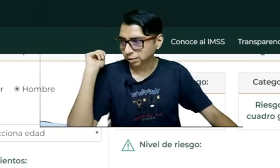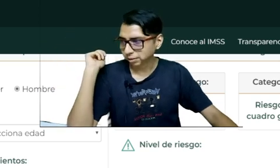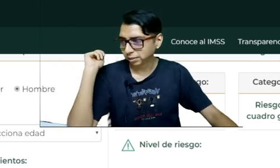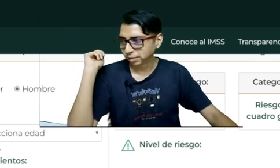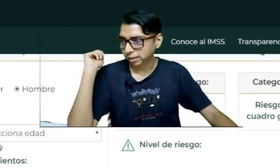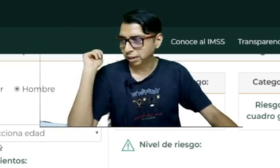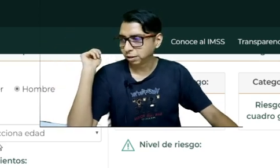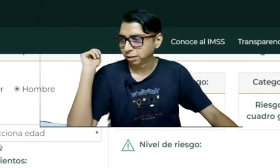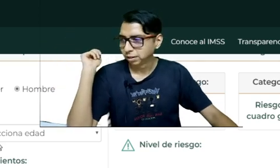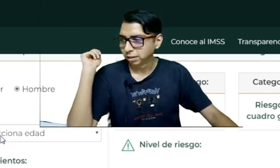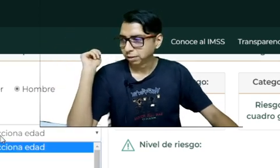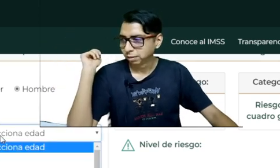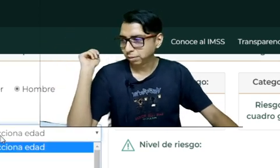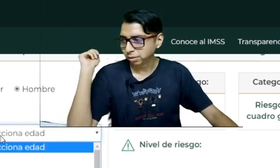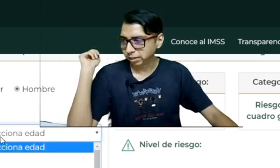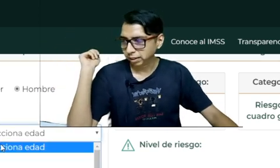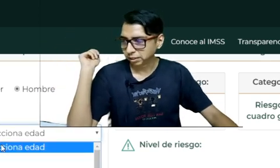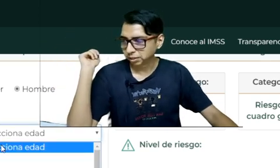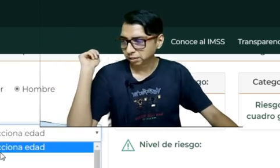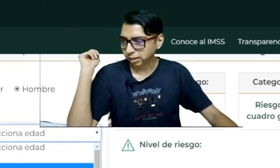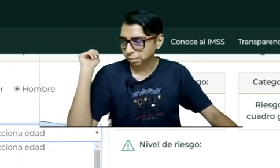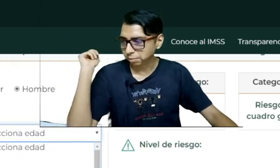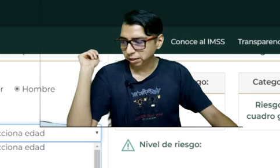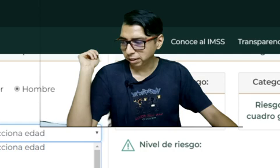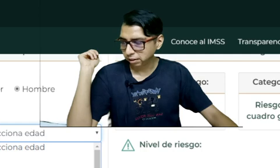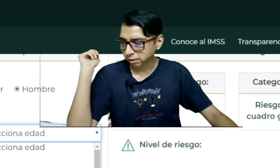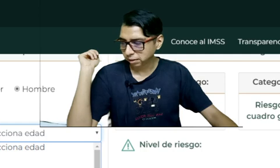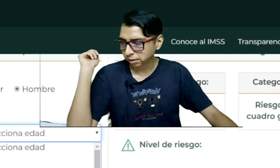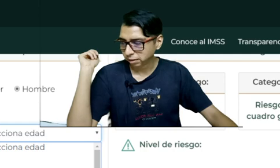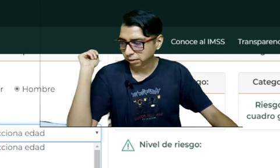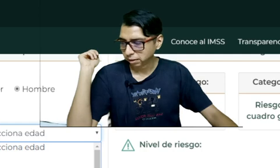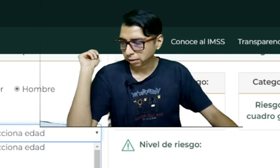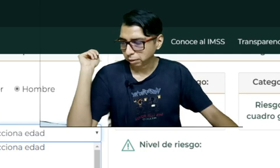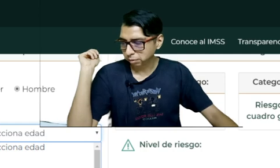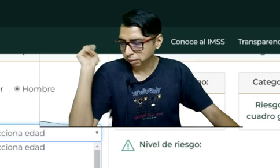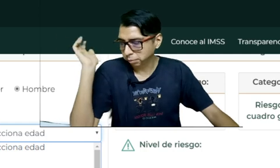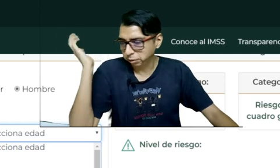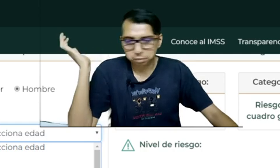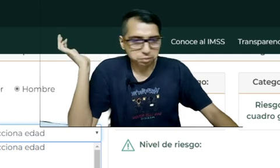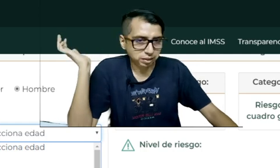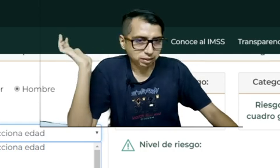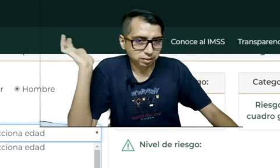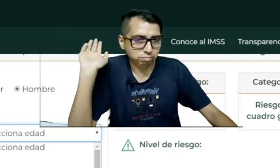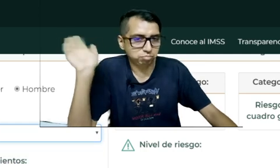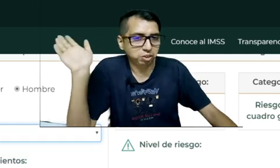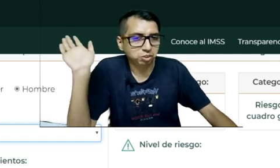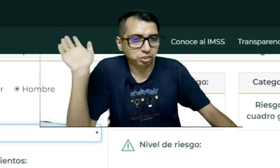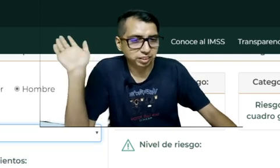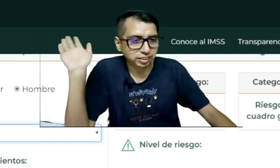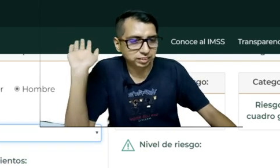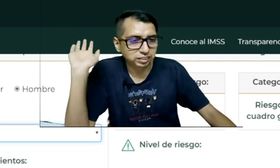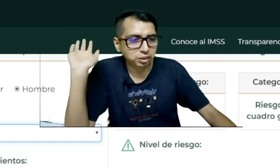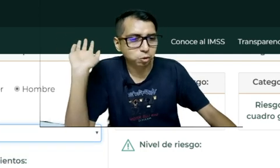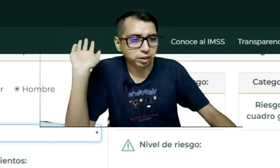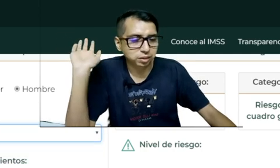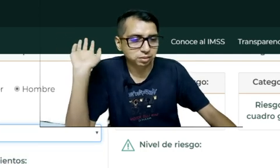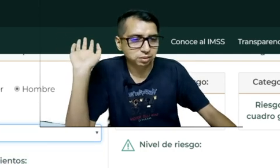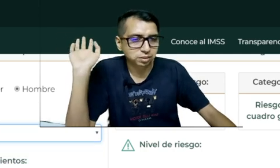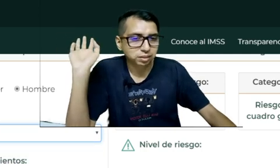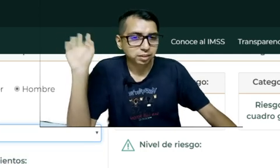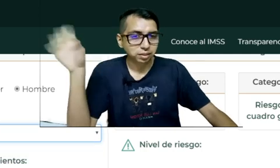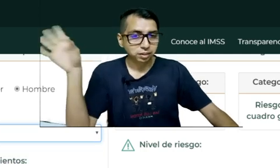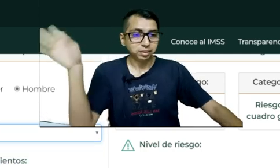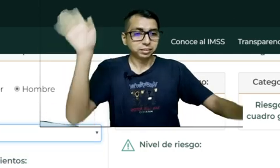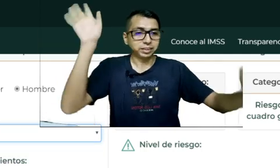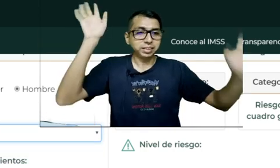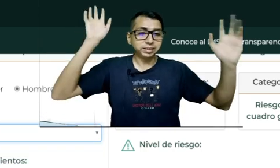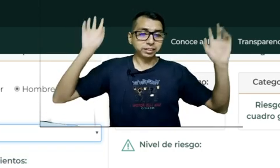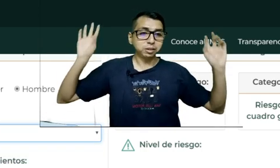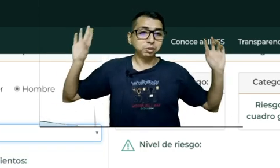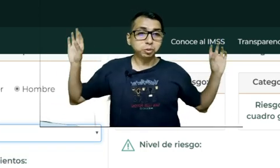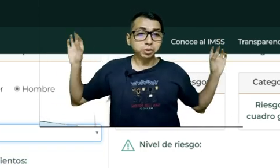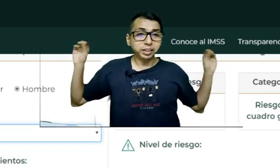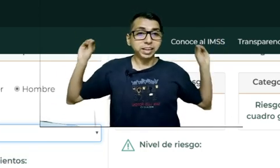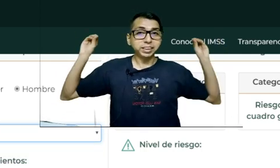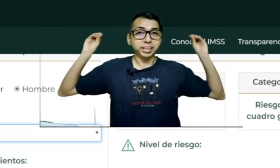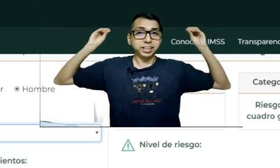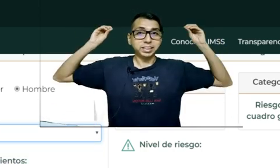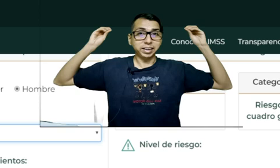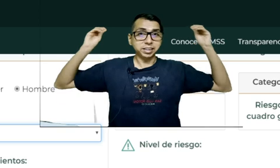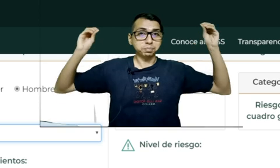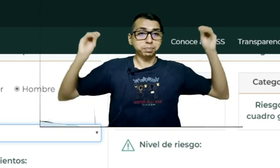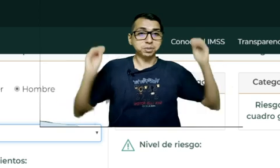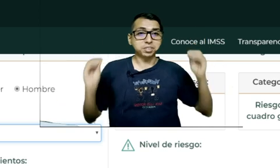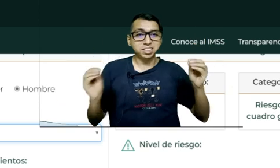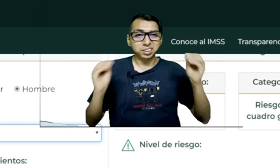beso no vamos a seleccionar mi edad vamos a poner mi edad no tengo 35 años o sea ya tengo un